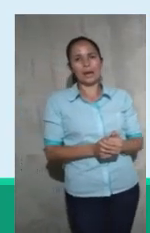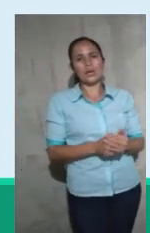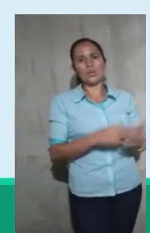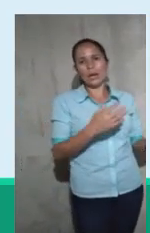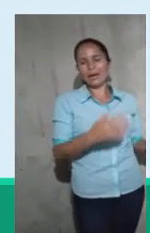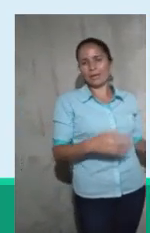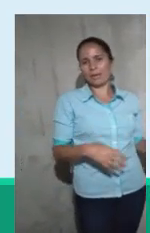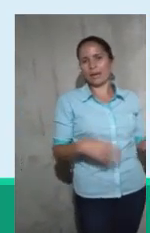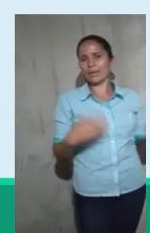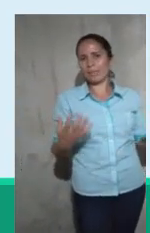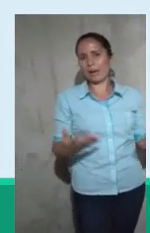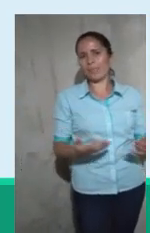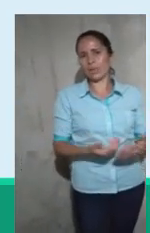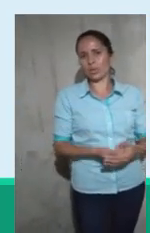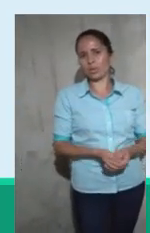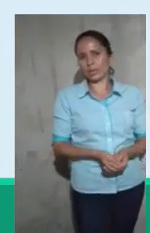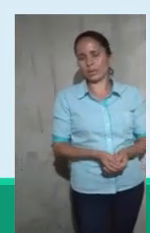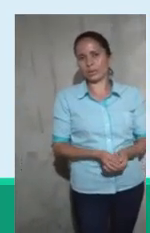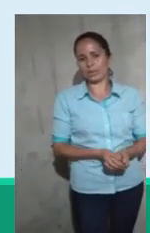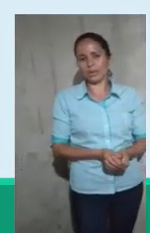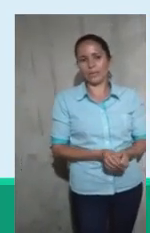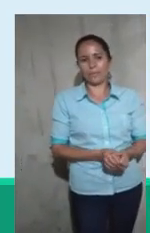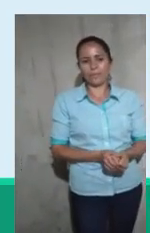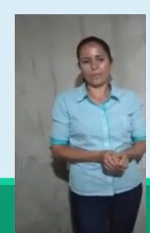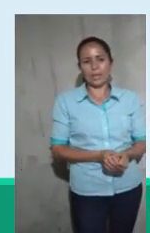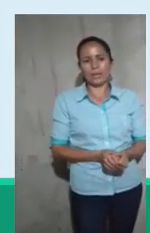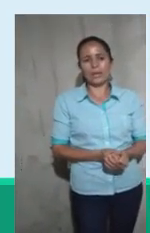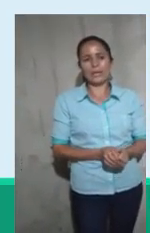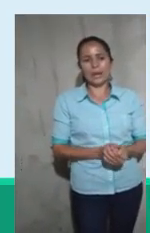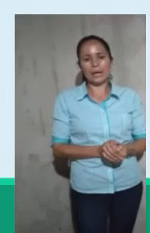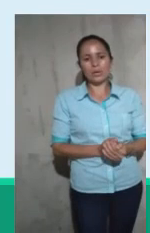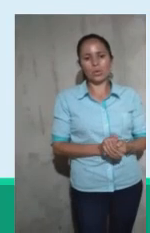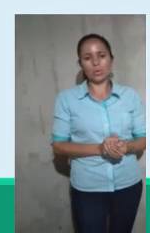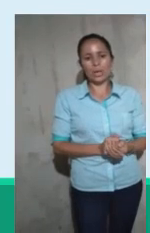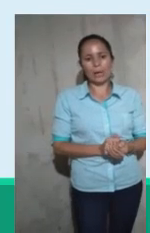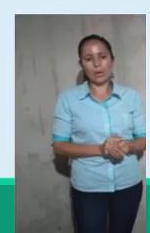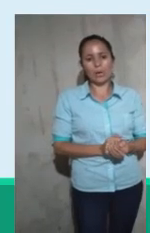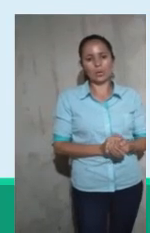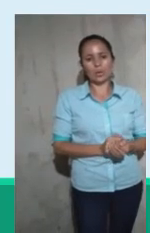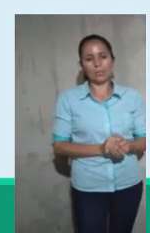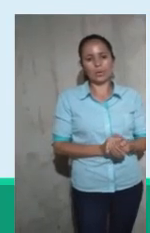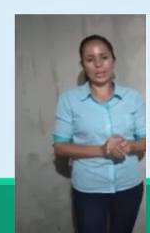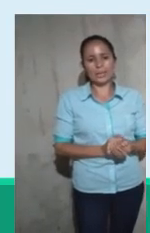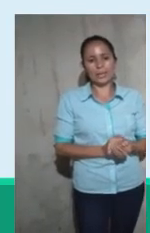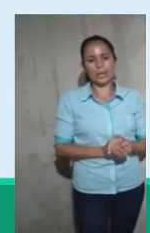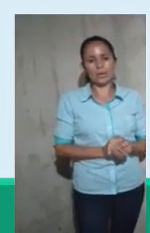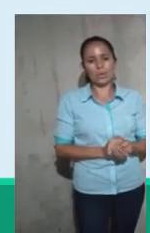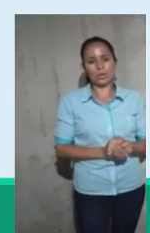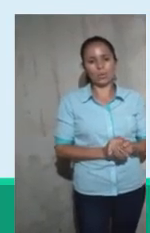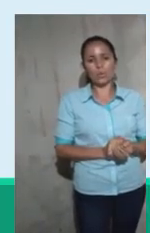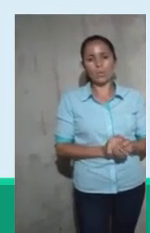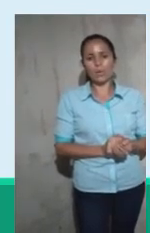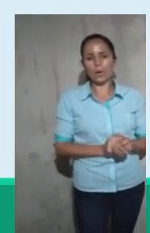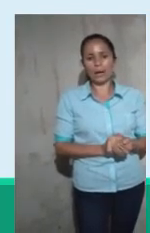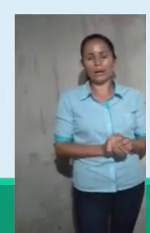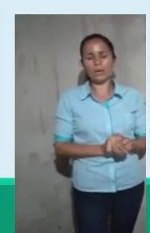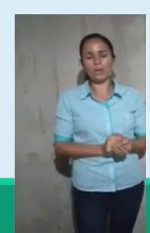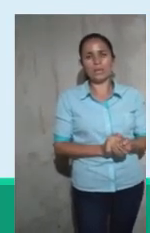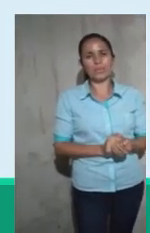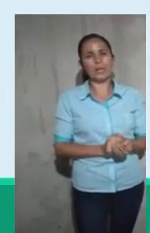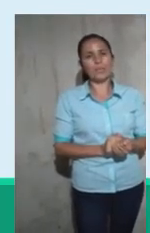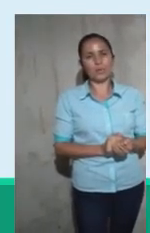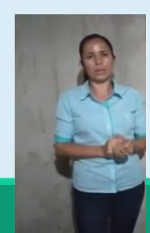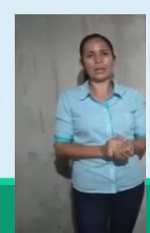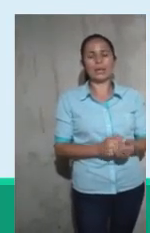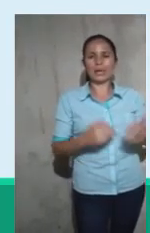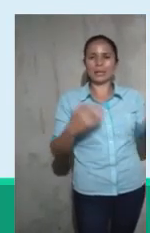poder ayudar a las demás personas. Liderazgo, un trabajo en donde puedas tener un grupo a cargo,